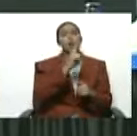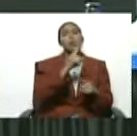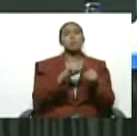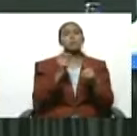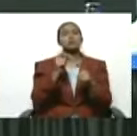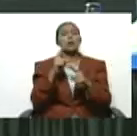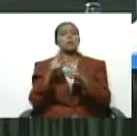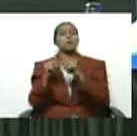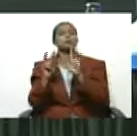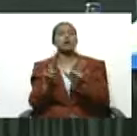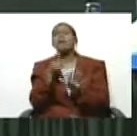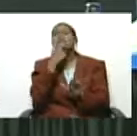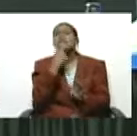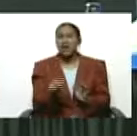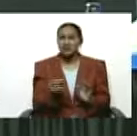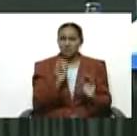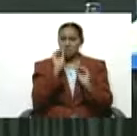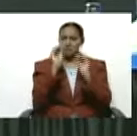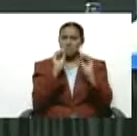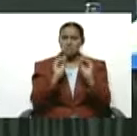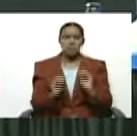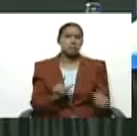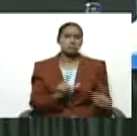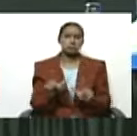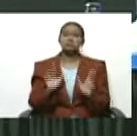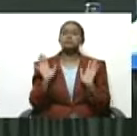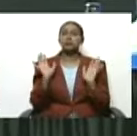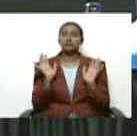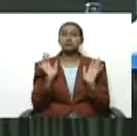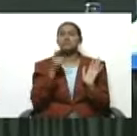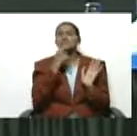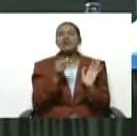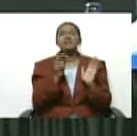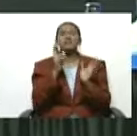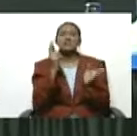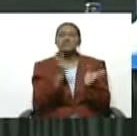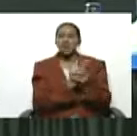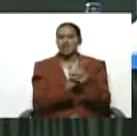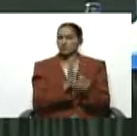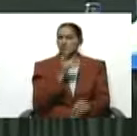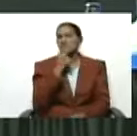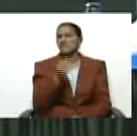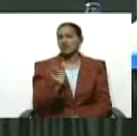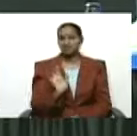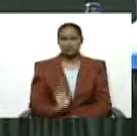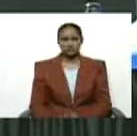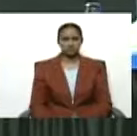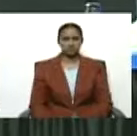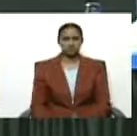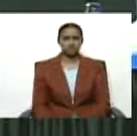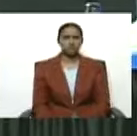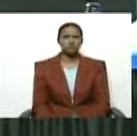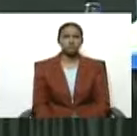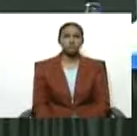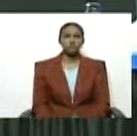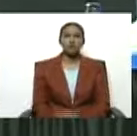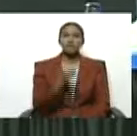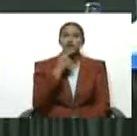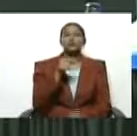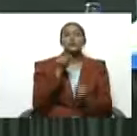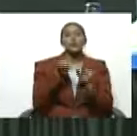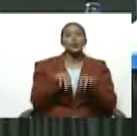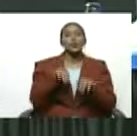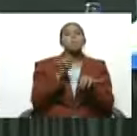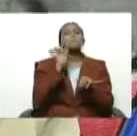y es una papaya el registro. Es muy fácil hacerlo. Te va anotando y va anotando